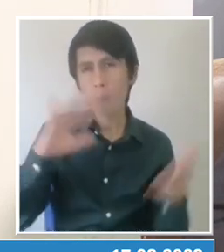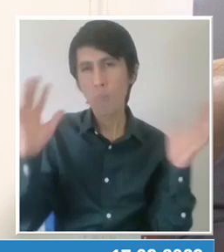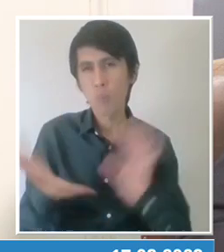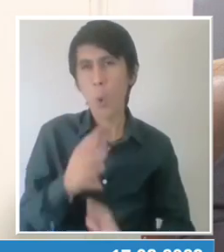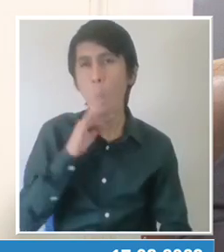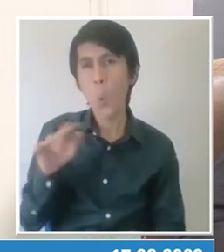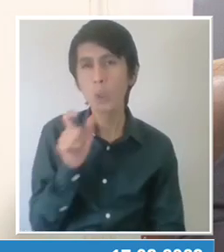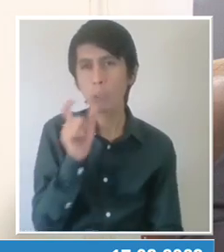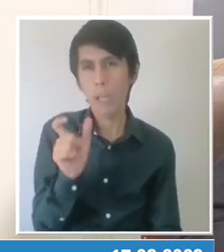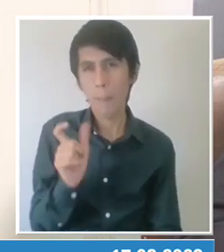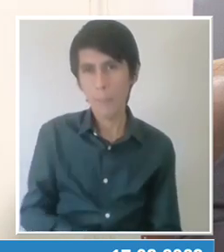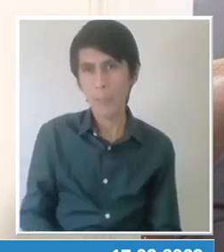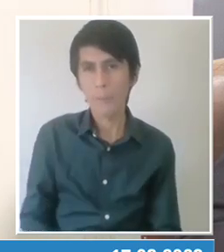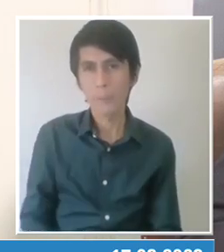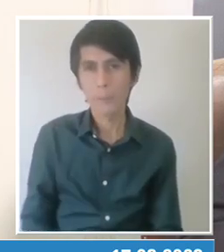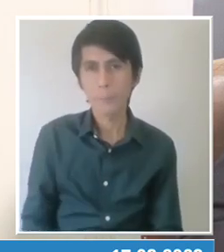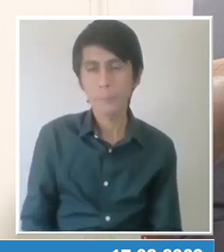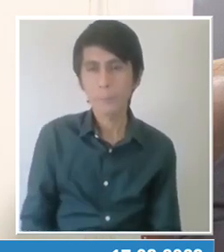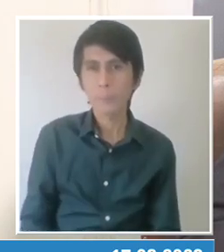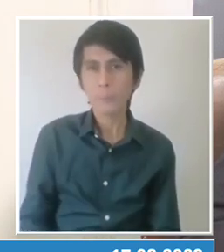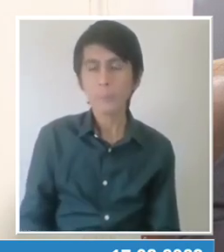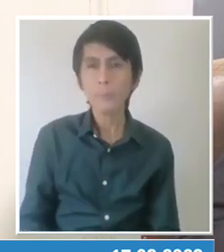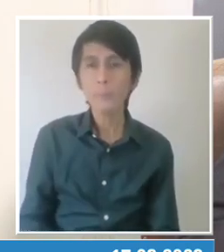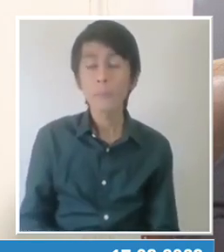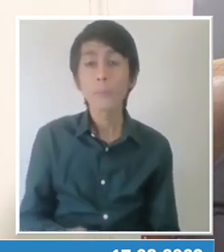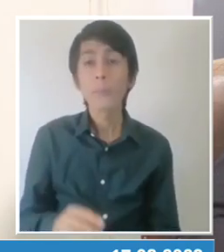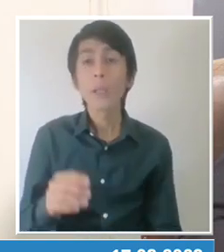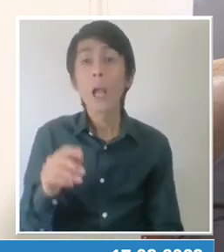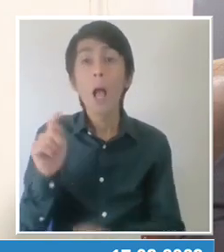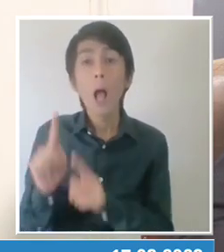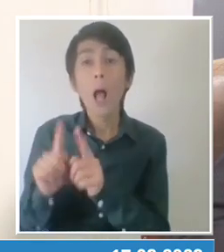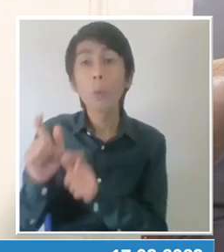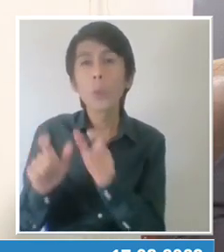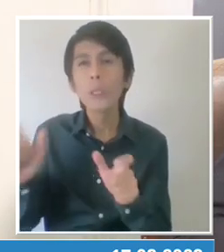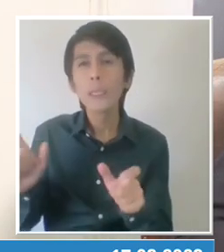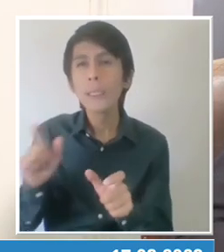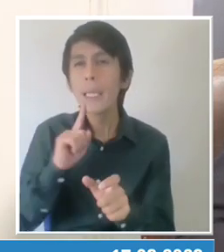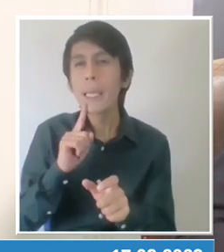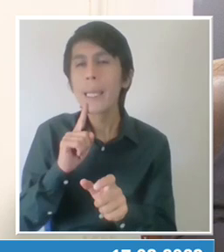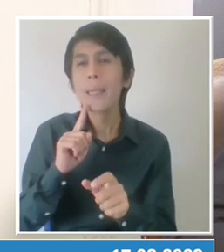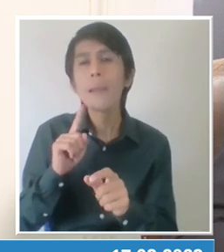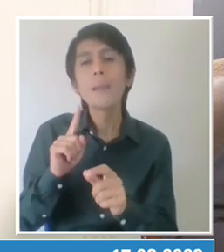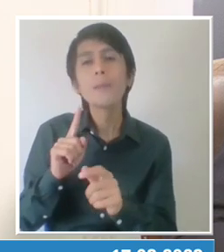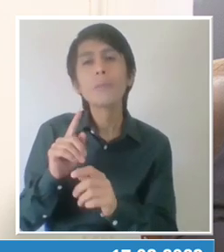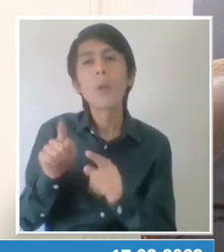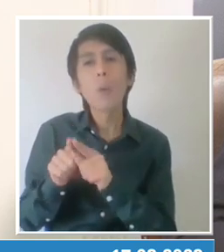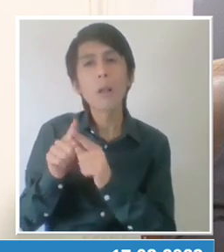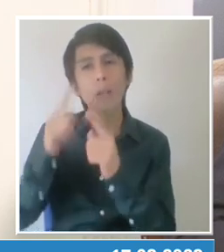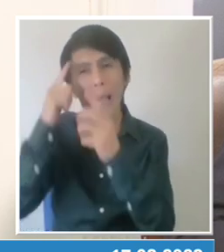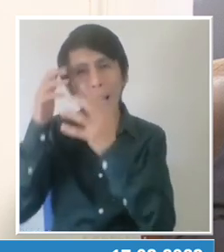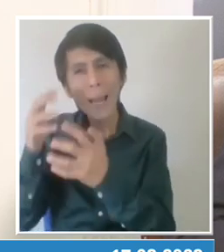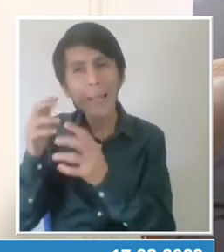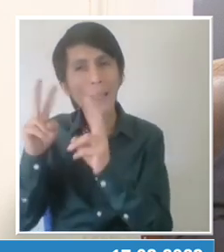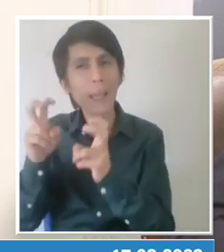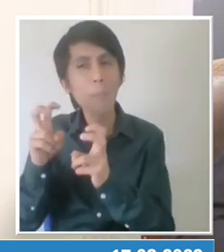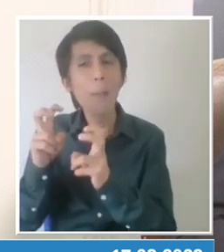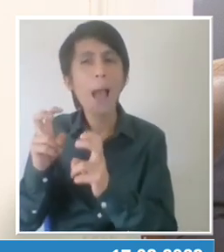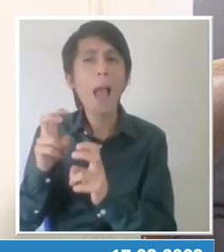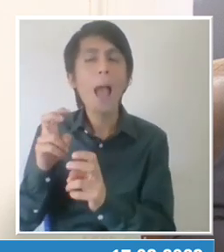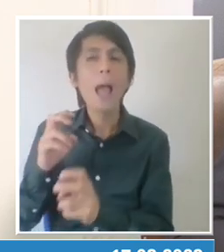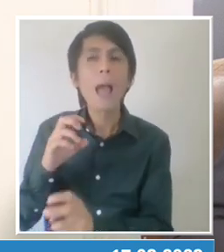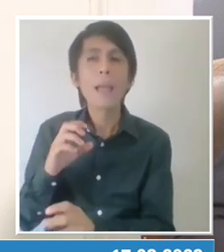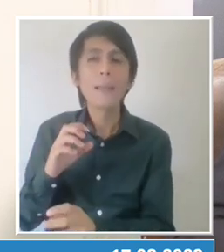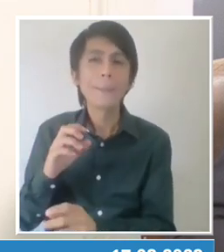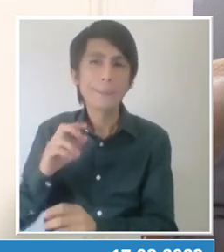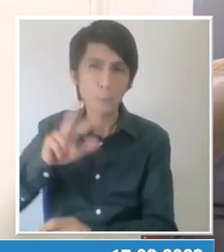solamente de quienes tienen una antropología cristiana o que creen en este tipo de conceptos.